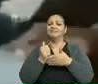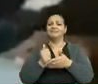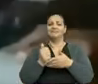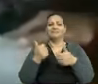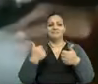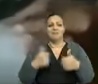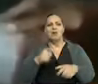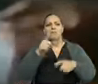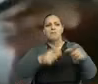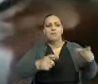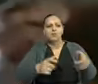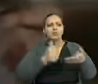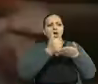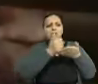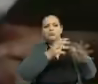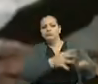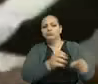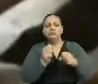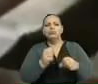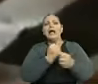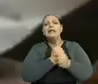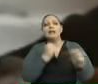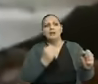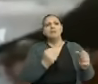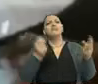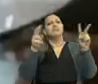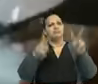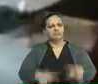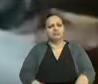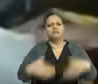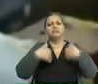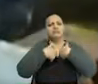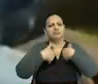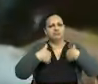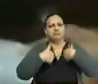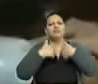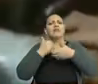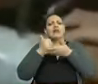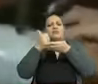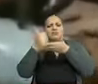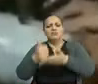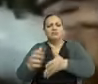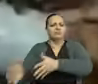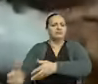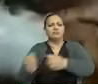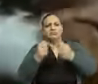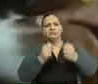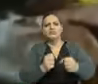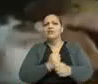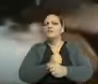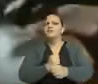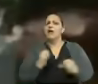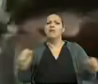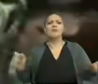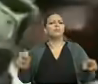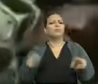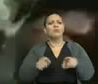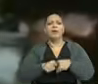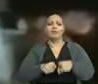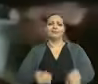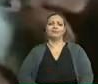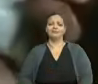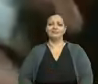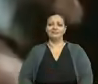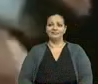rescata a seres humanos, sino que también está presto a salvar vidas, sea perritos, animalitos, ¿cómo? Algún gatito que